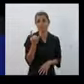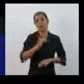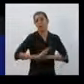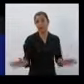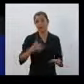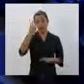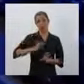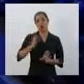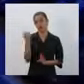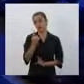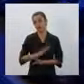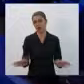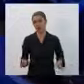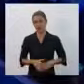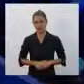sigues